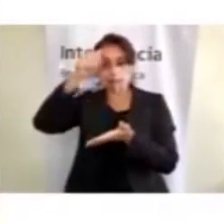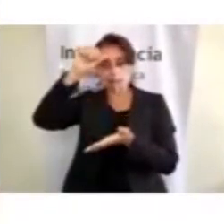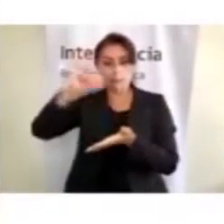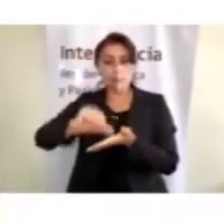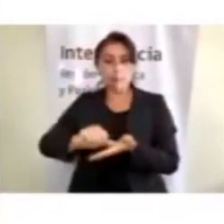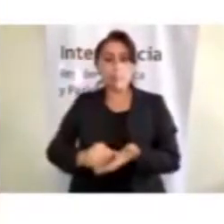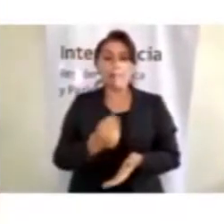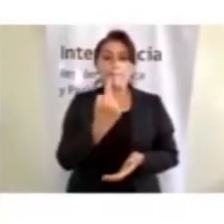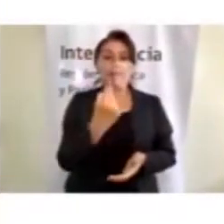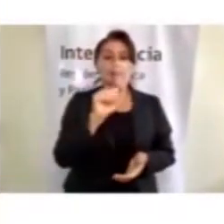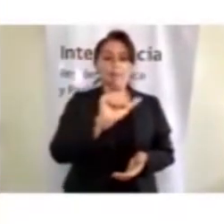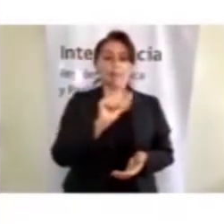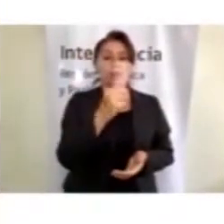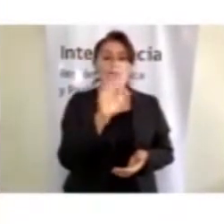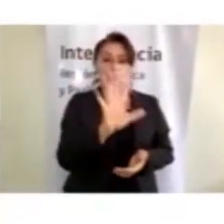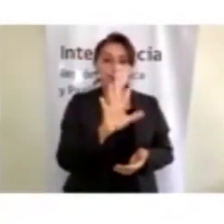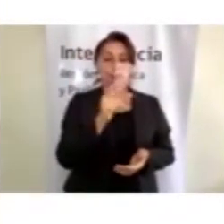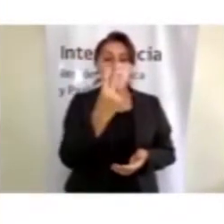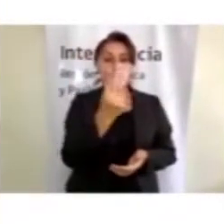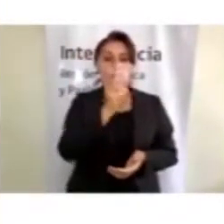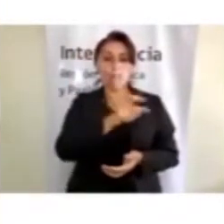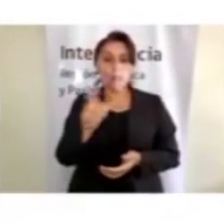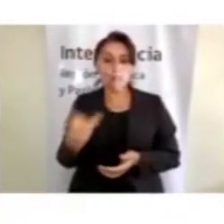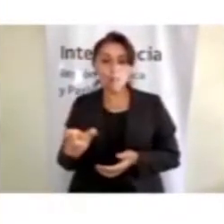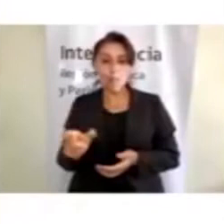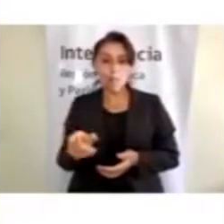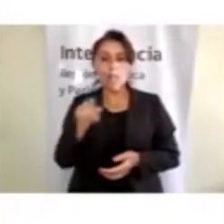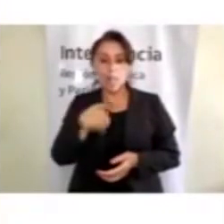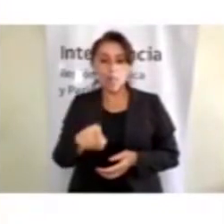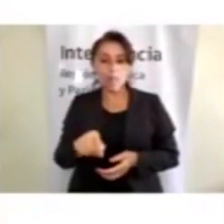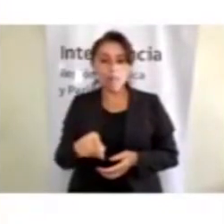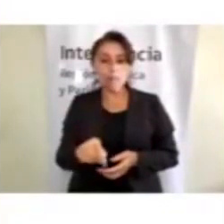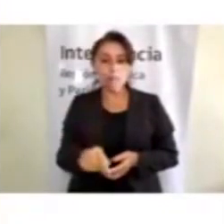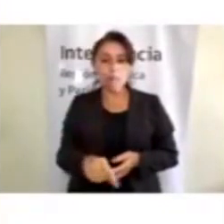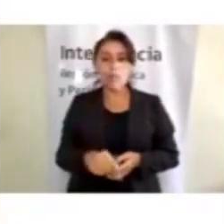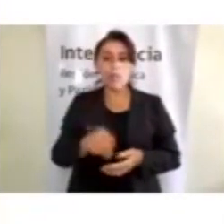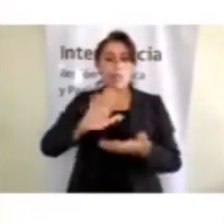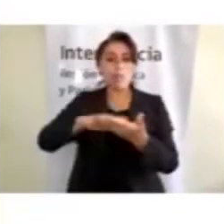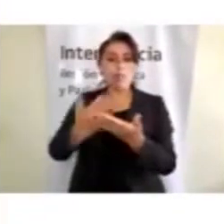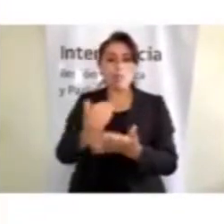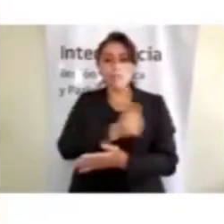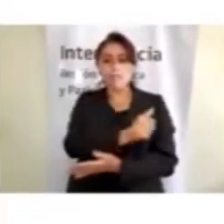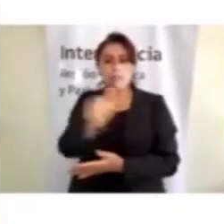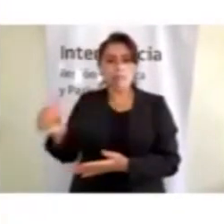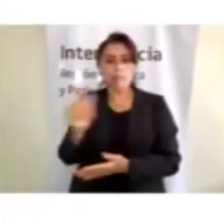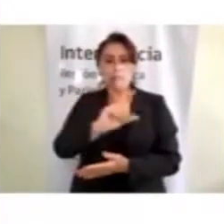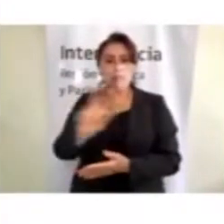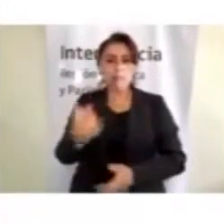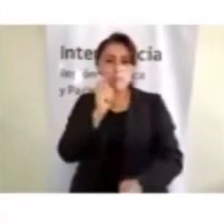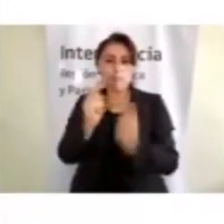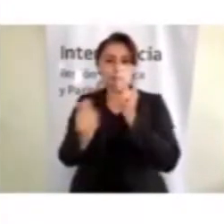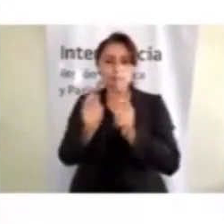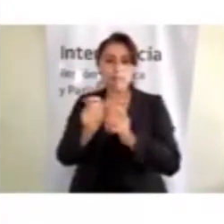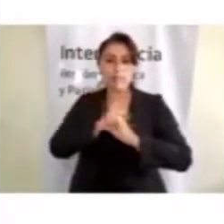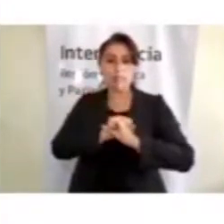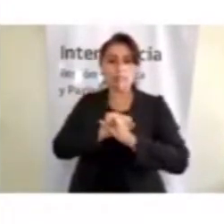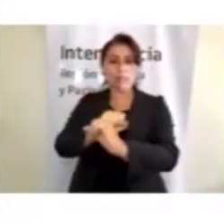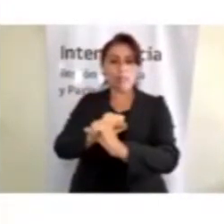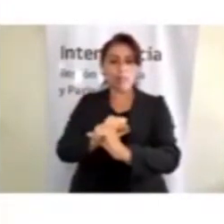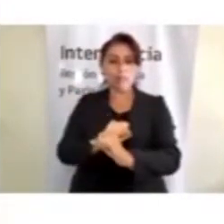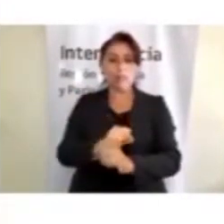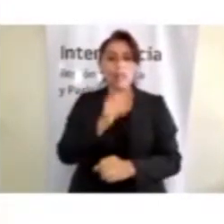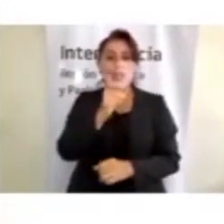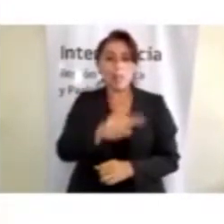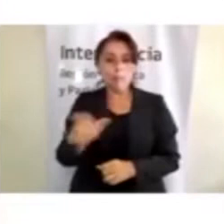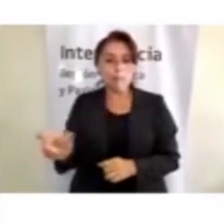sea, 1.652 personas que pusieron en riesgo la salud de todos nosotros, que atentaron contra la salud